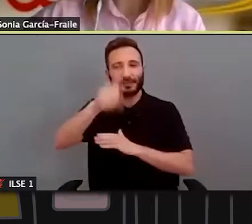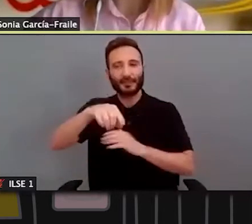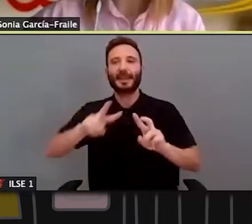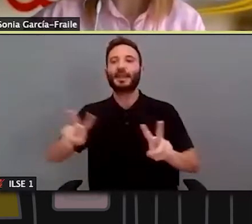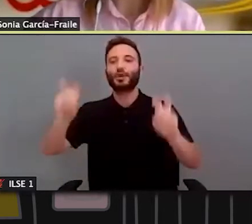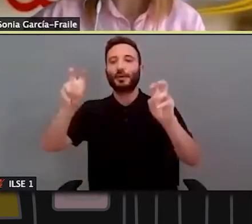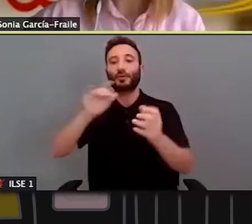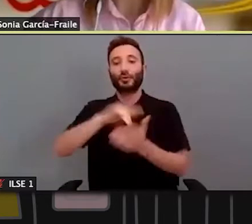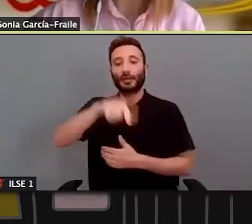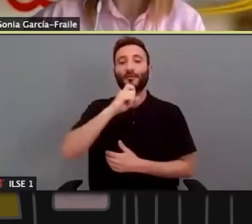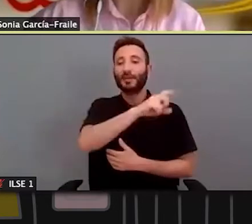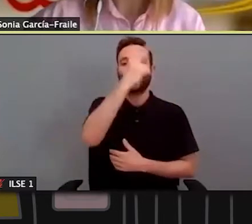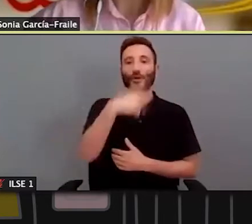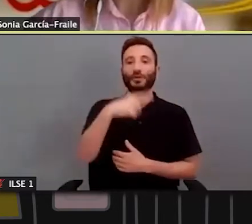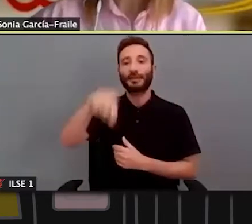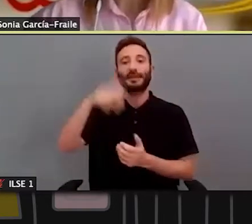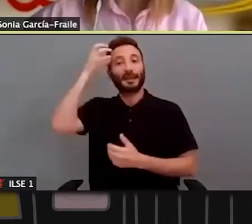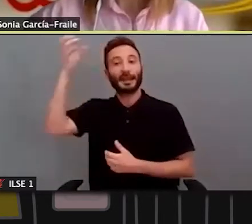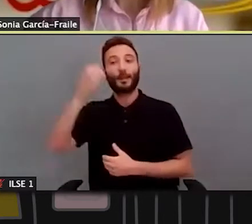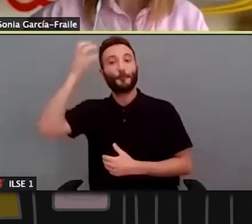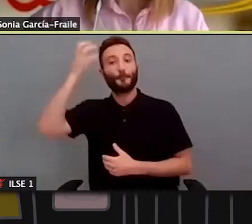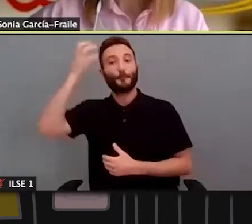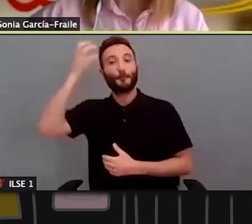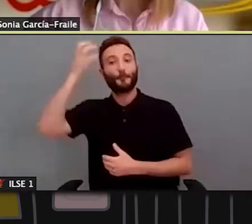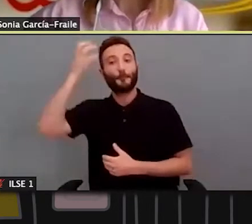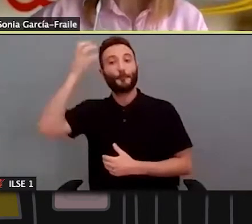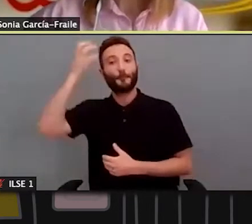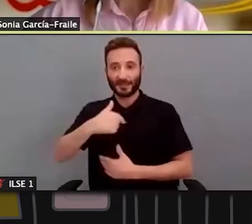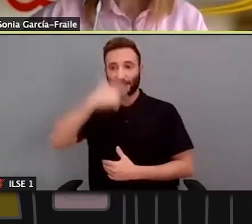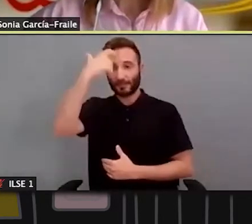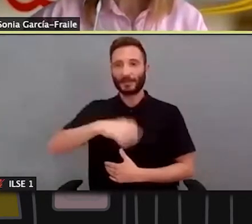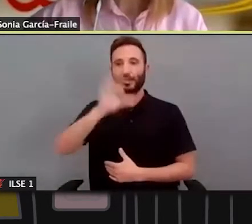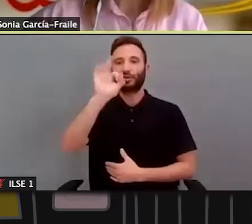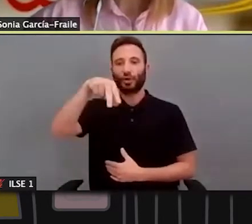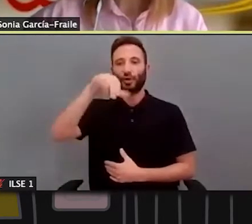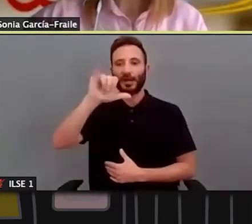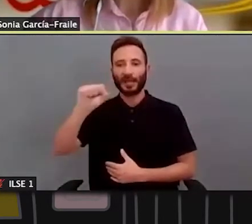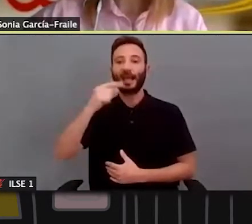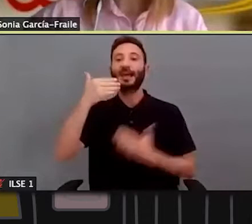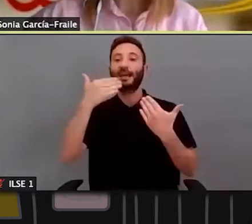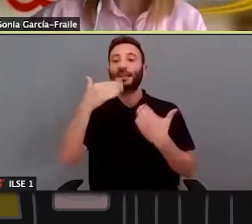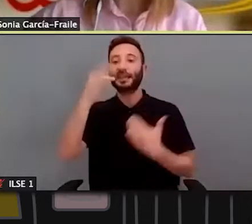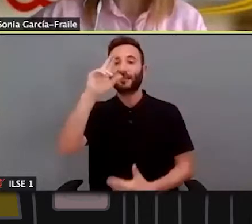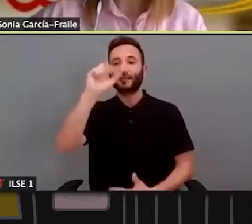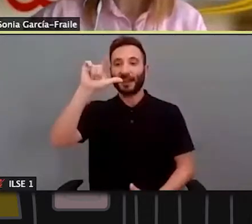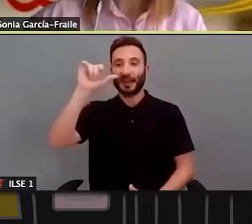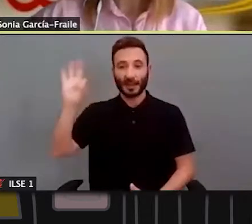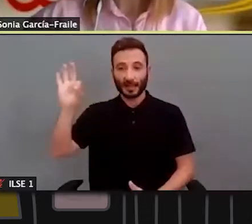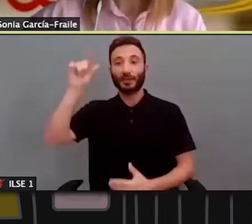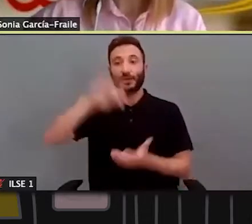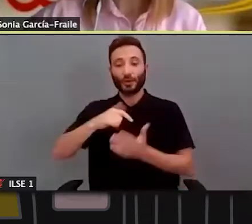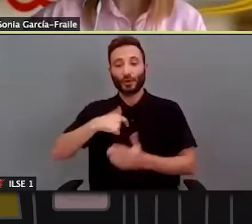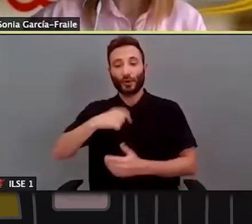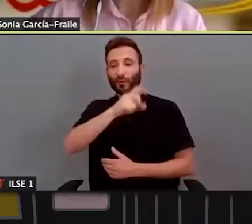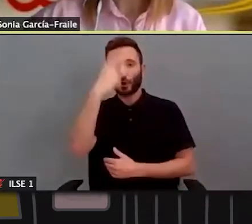colaboración del Real Patronato sobre la Discapacidad. Mi nombre es Sonia García Fraile y trabajo en el Departamento de Cultura y Ocio de la Fundación ONCE, y hoy